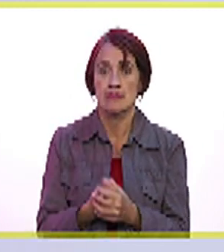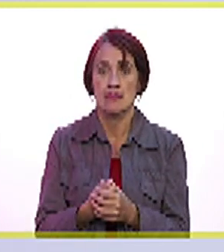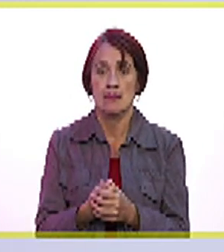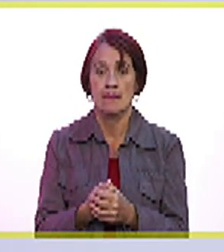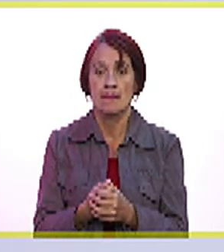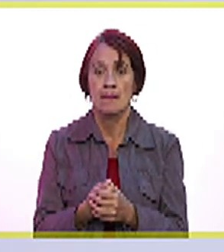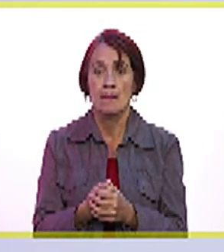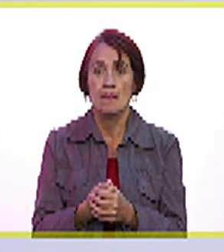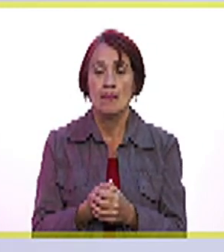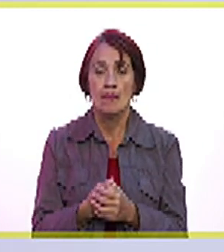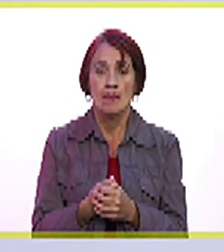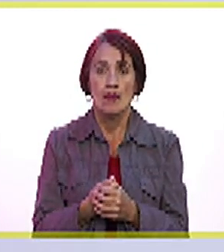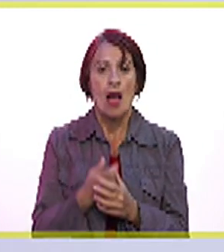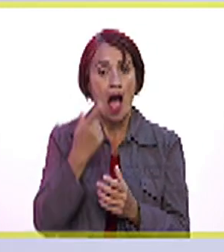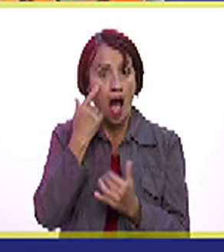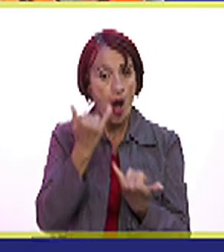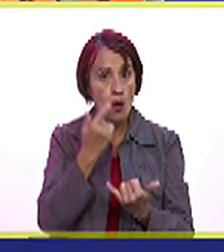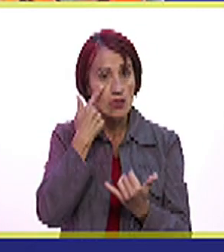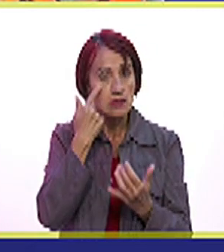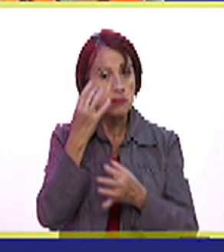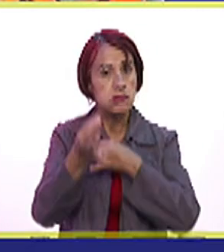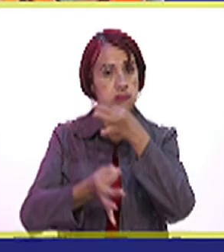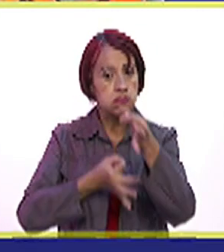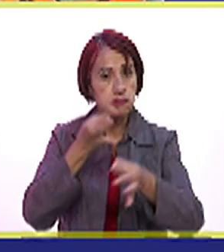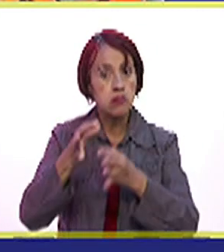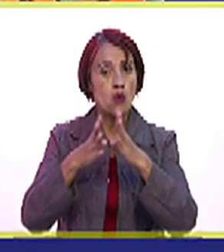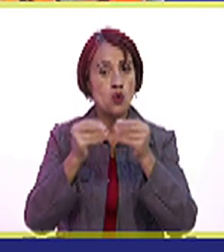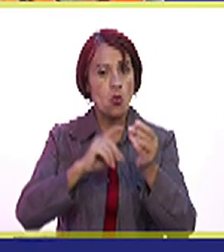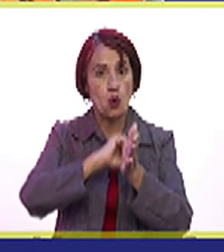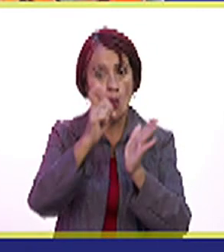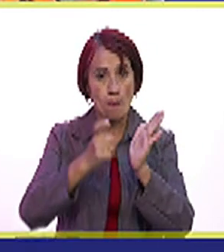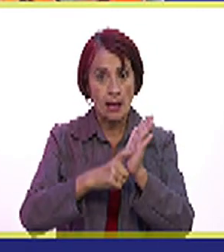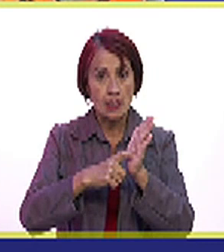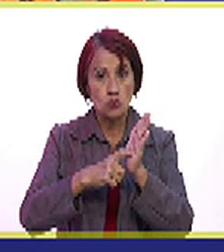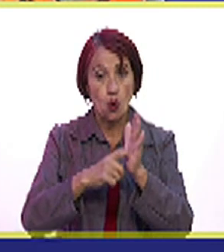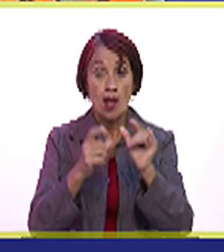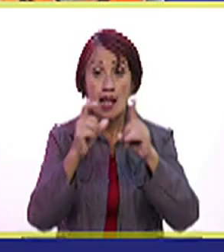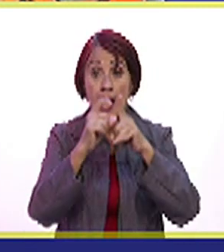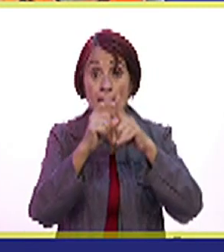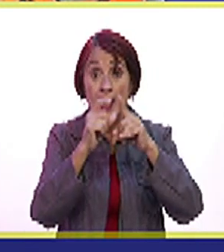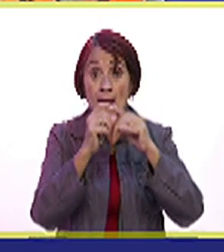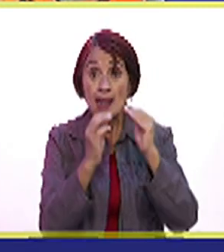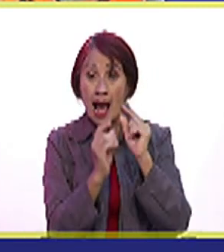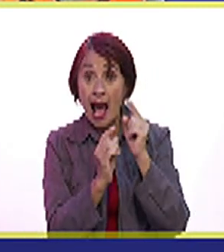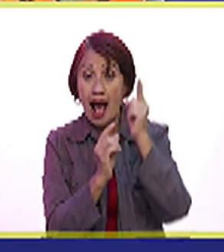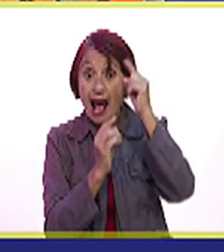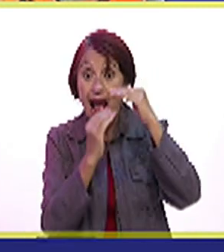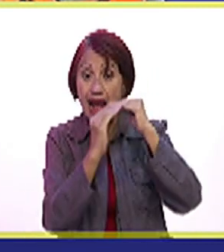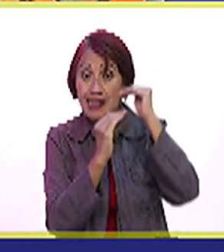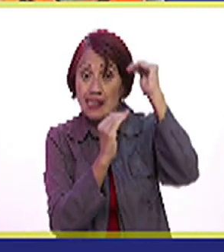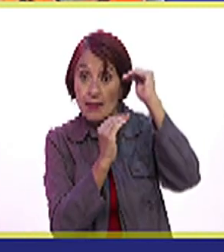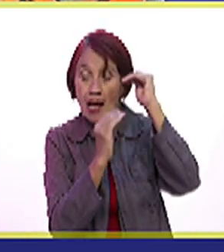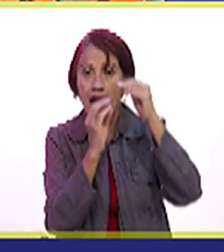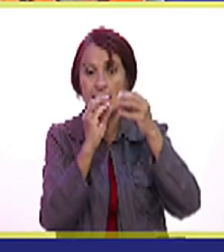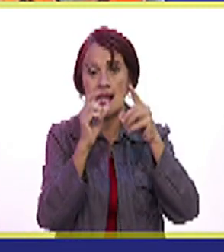¿ok? Fíjense que aquí lo tengo completo y arriba, cuando les expliqué it is big, es la contracción de